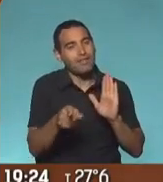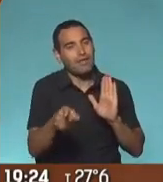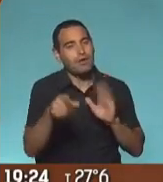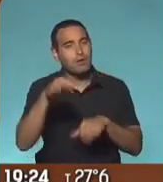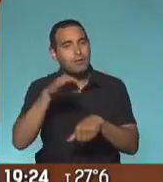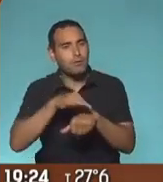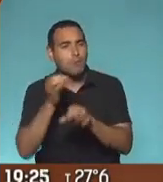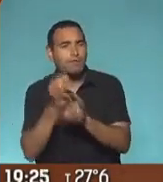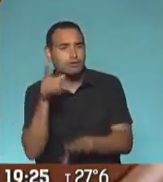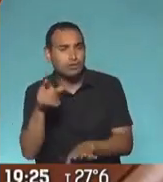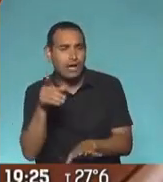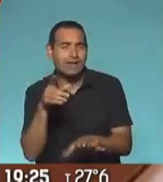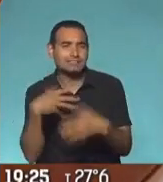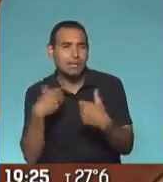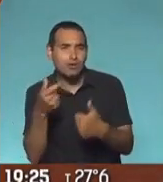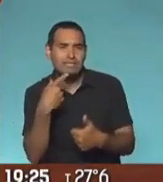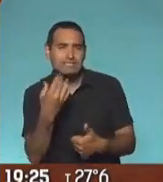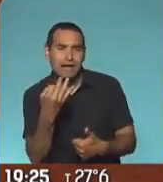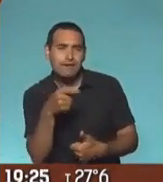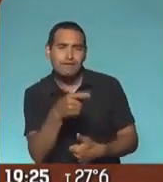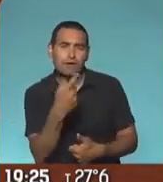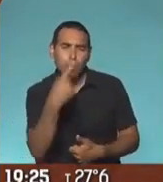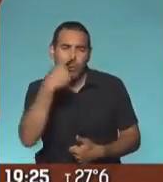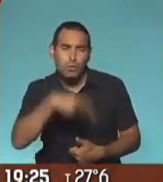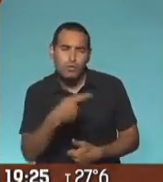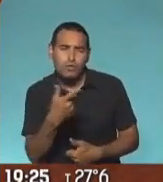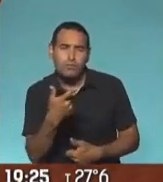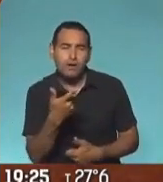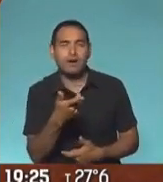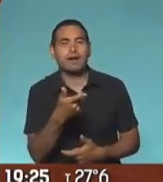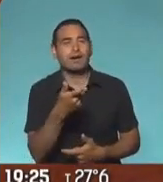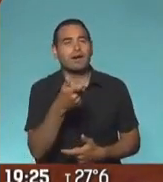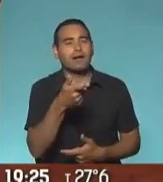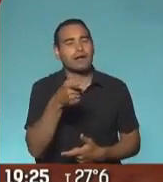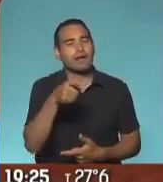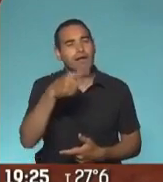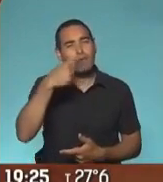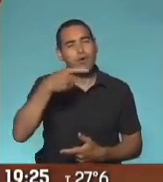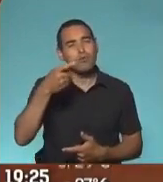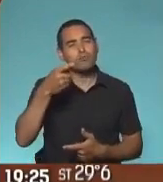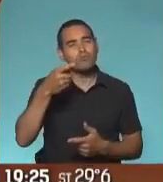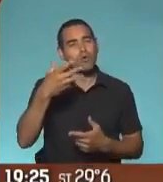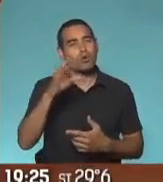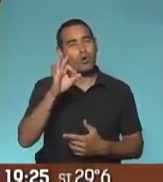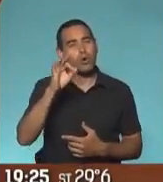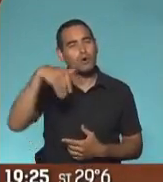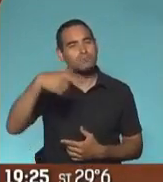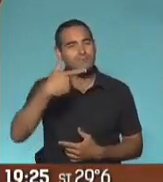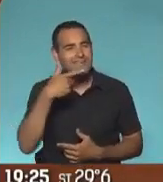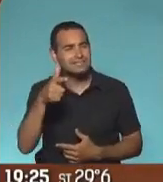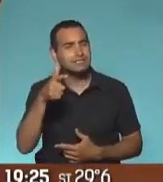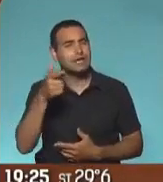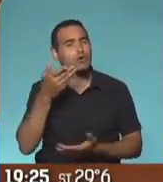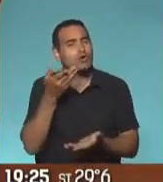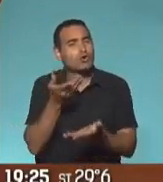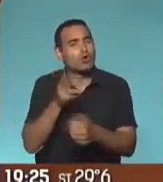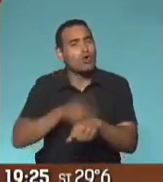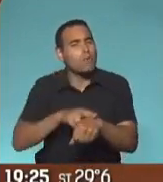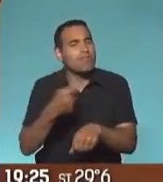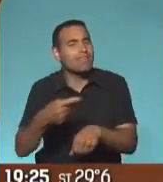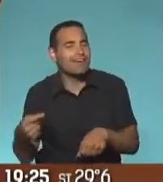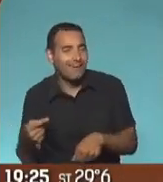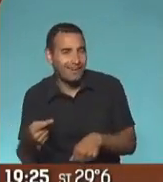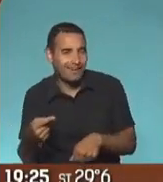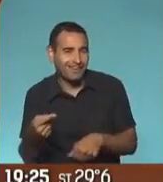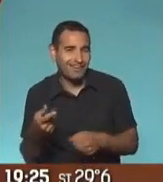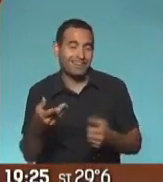sepan, bueno, cuál es la dosis última, la que la Organización Mundial de la Salud está recomendando, para que tengan